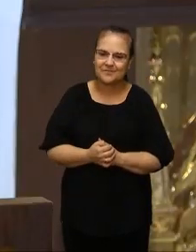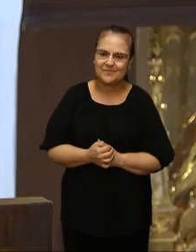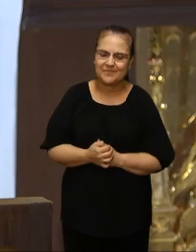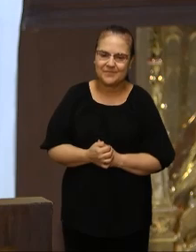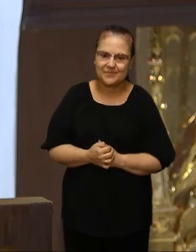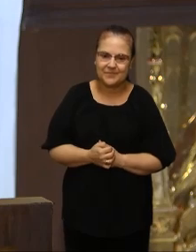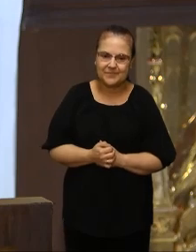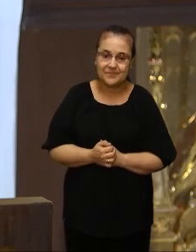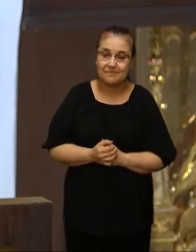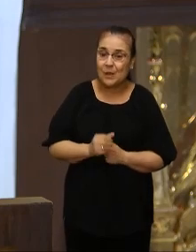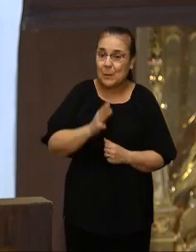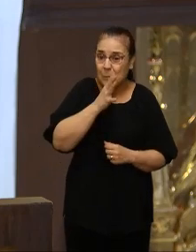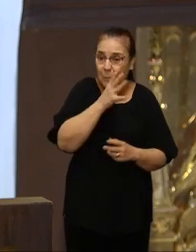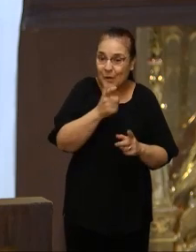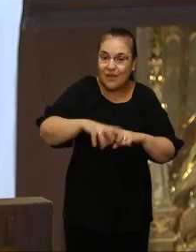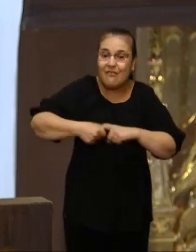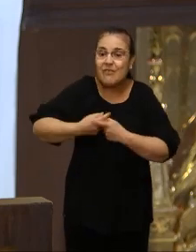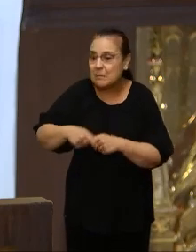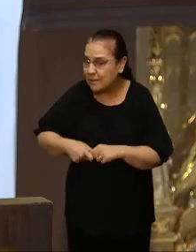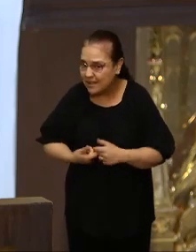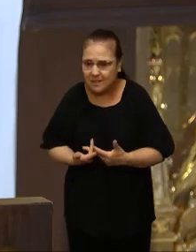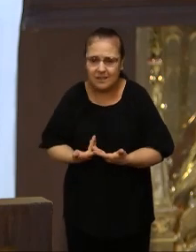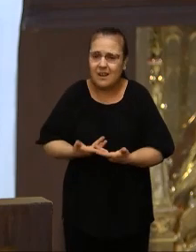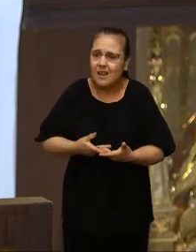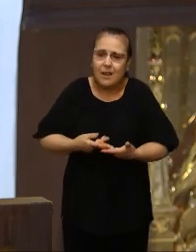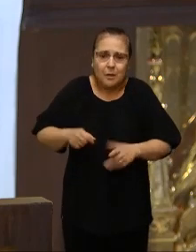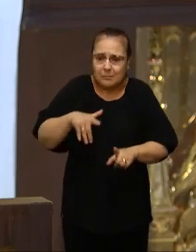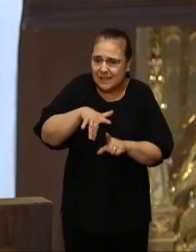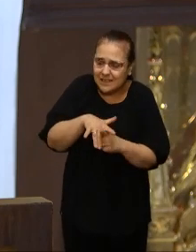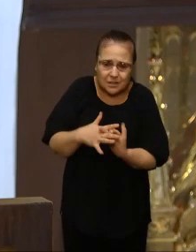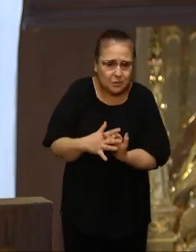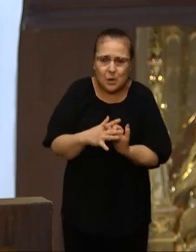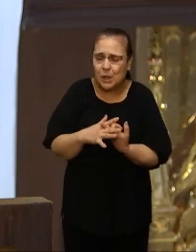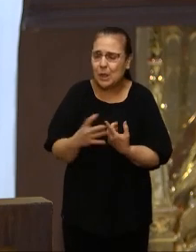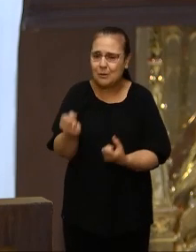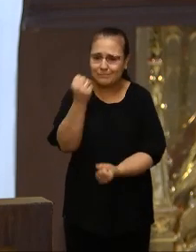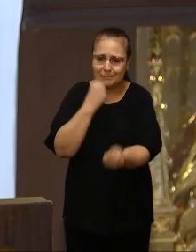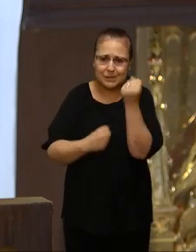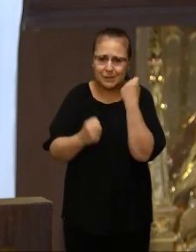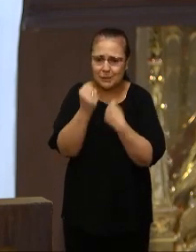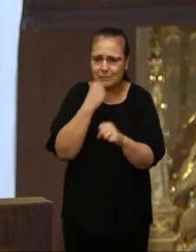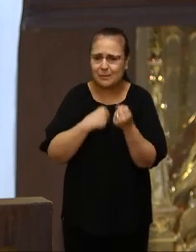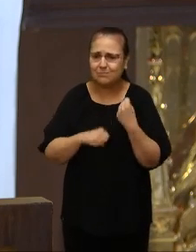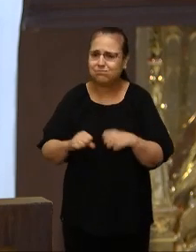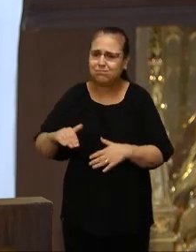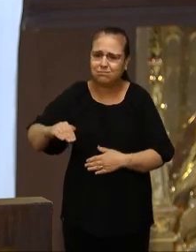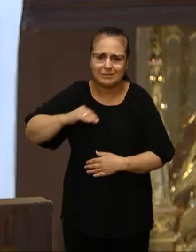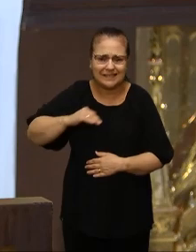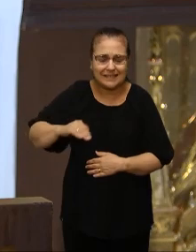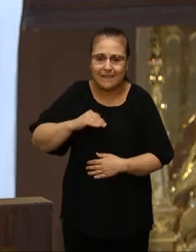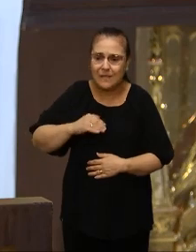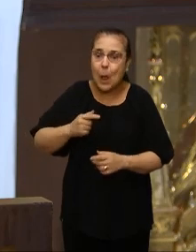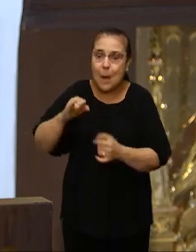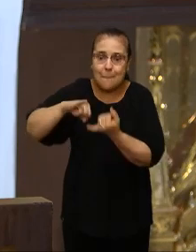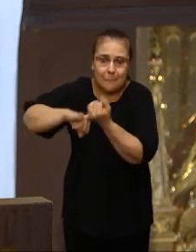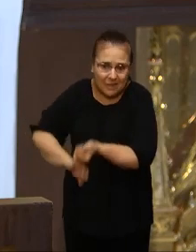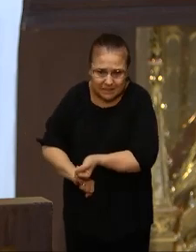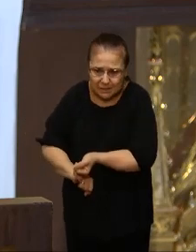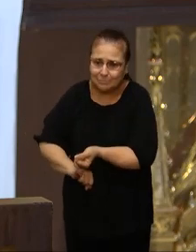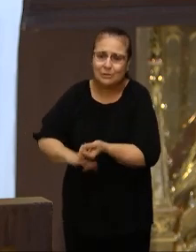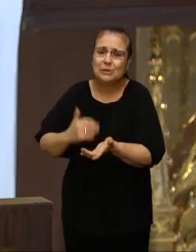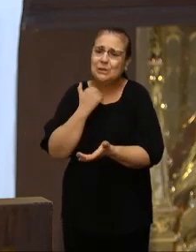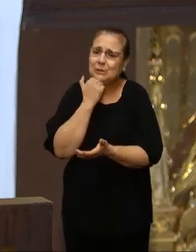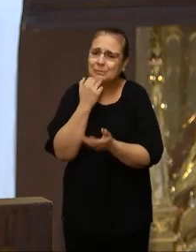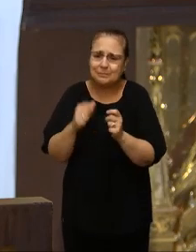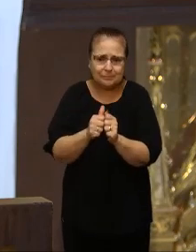óyenos. Por las familias que se encuentran en graves dificultades económicas, por los matrimonios que están en peligro de